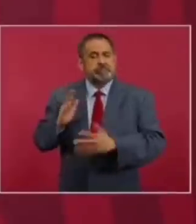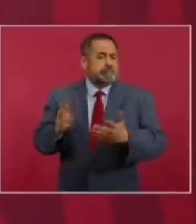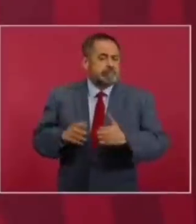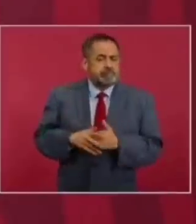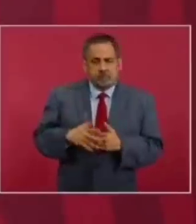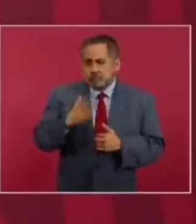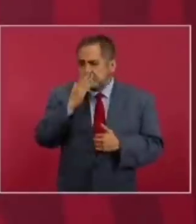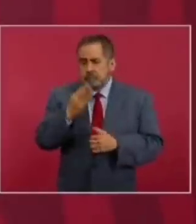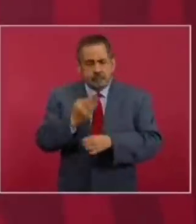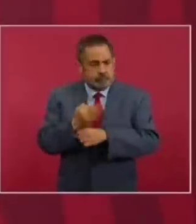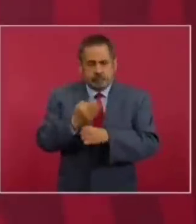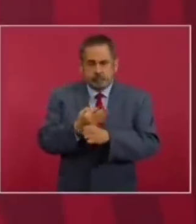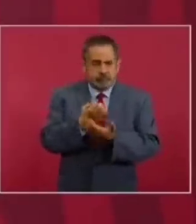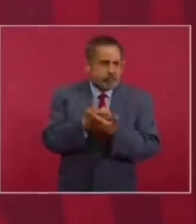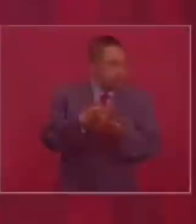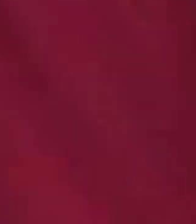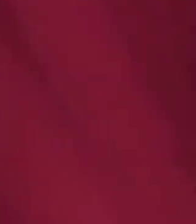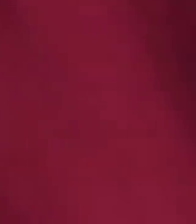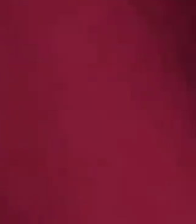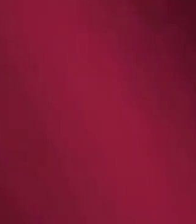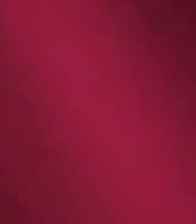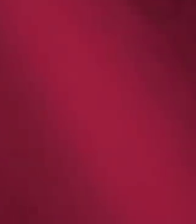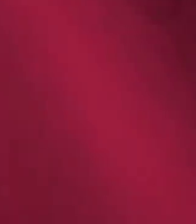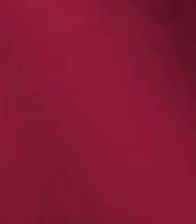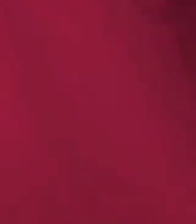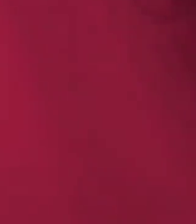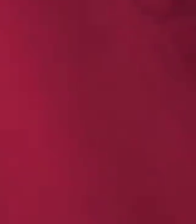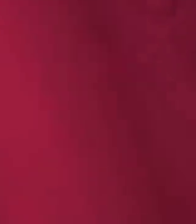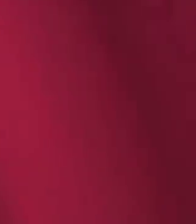está muy bien la economía.